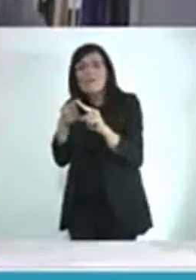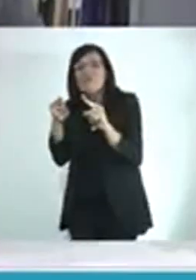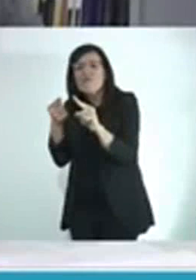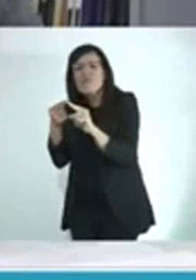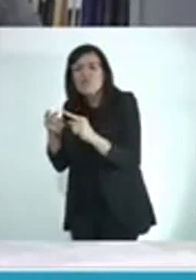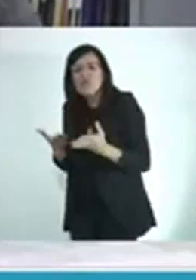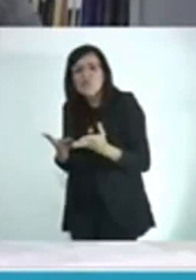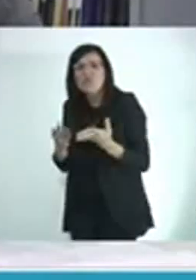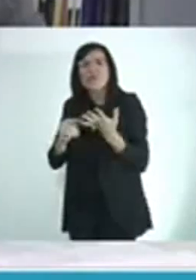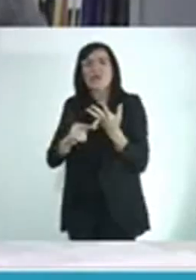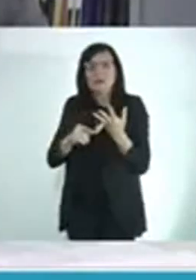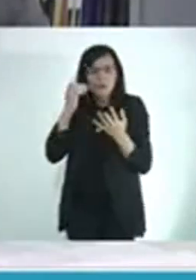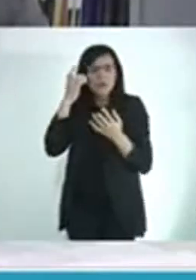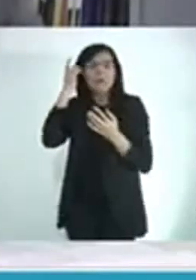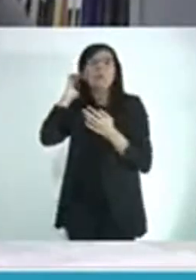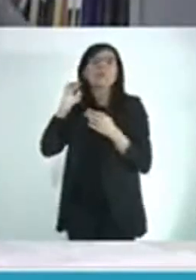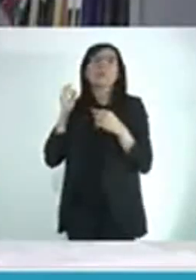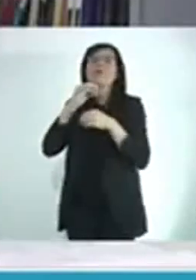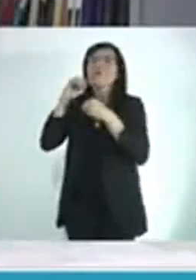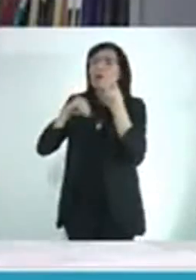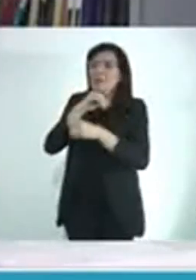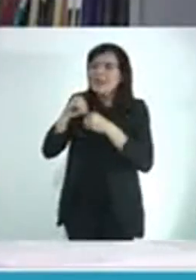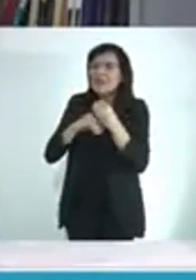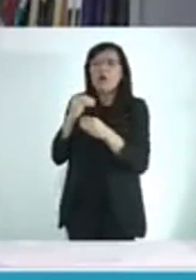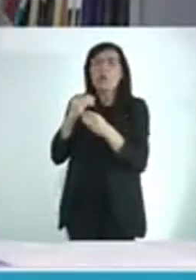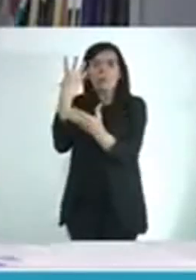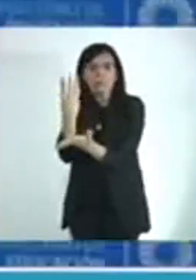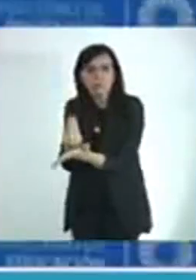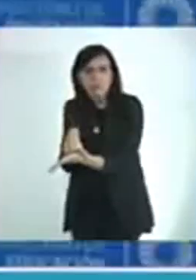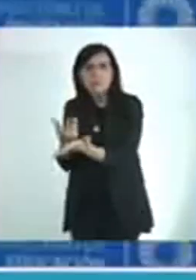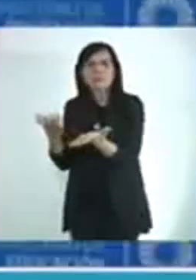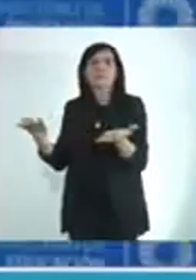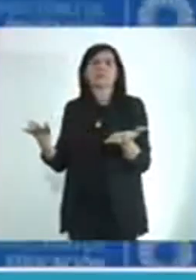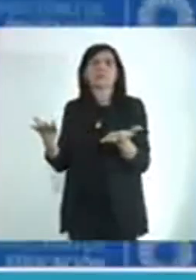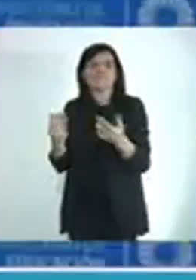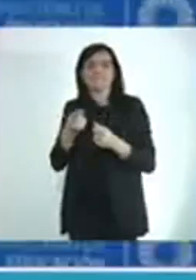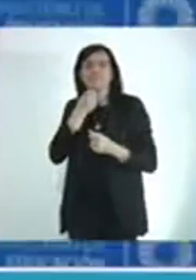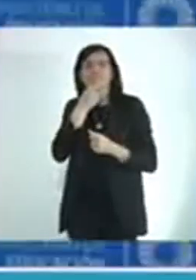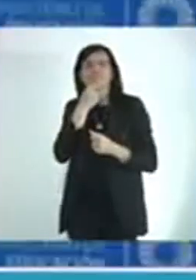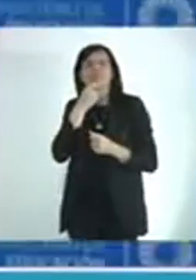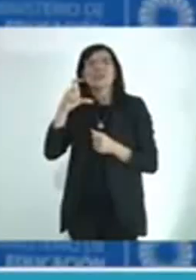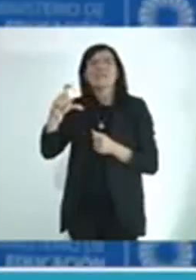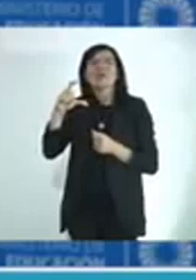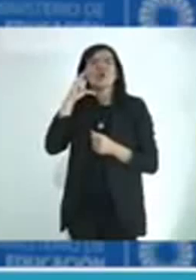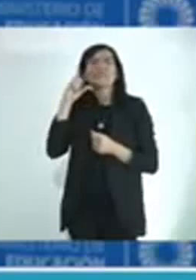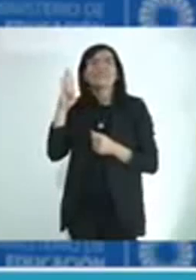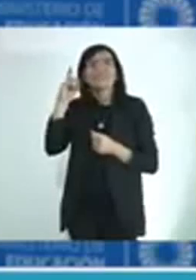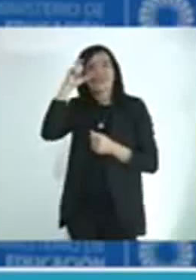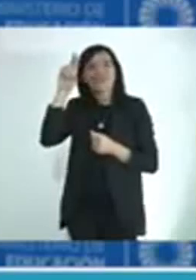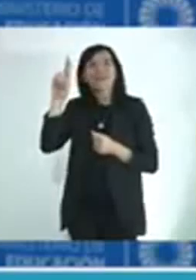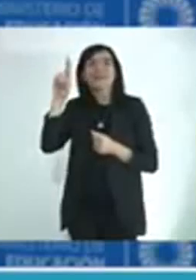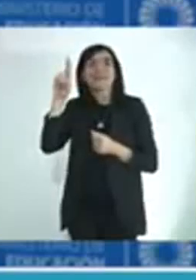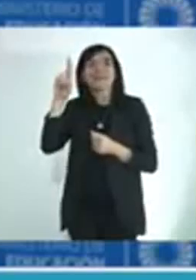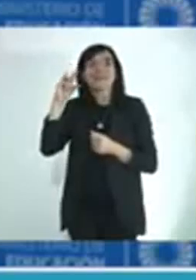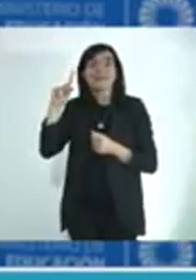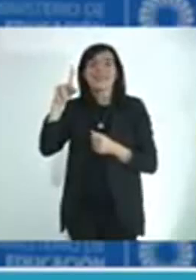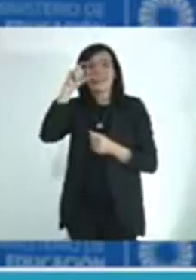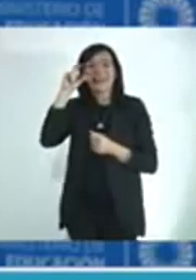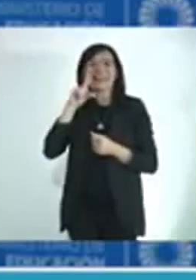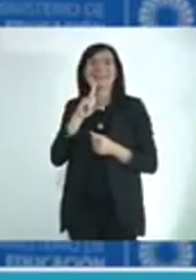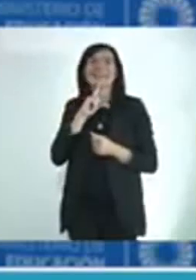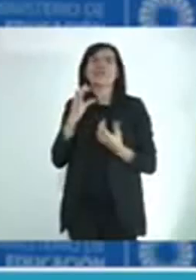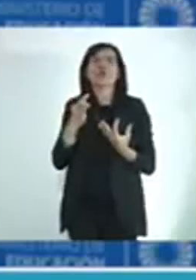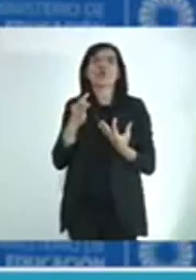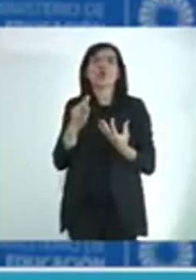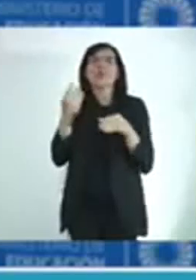pasa con el ciberdelito, todo, totalmente. Todo, ¿no? Tal cual. Ahora en tiempo de cuarentena, el ciberdelito, principalmente trabajamos